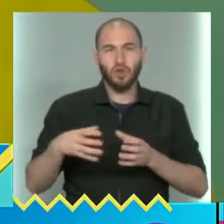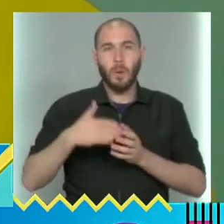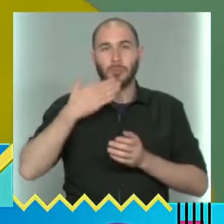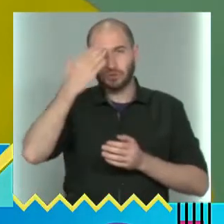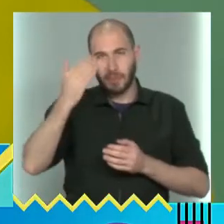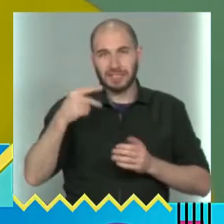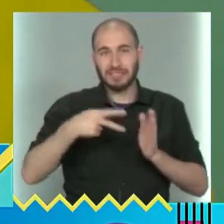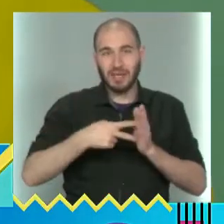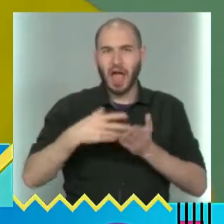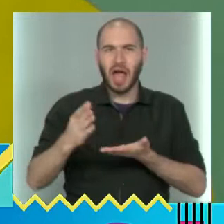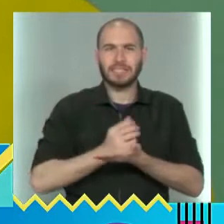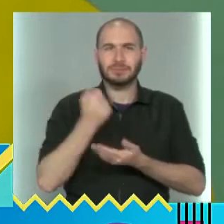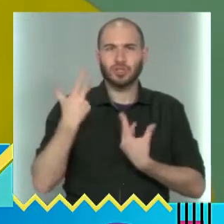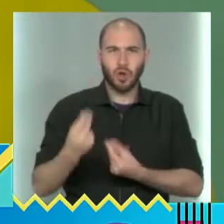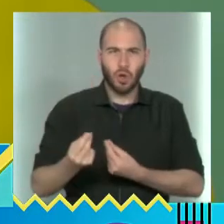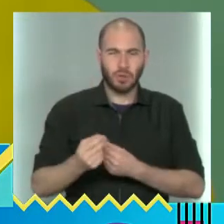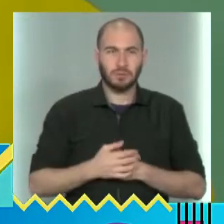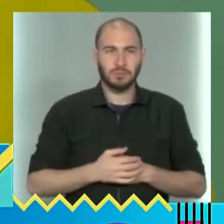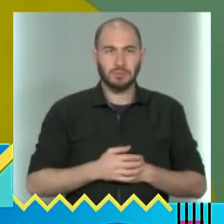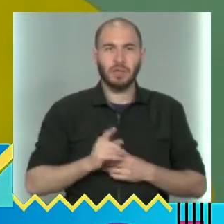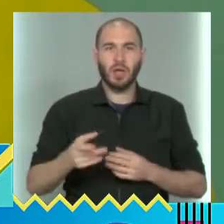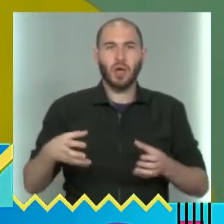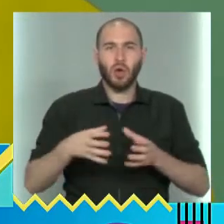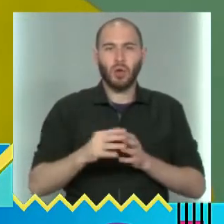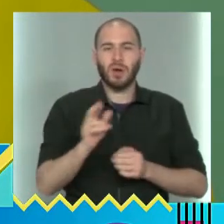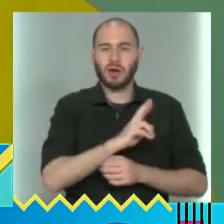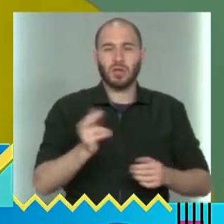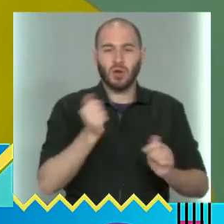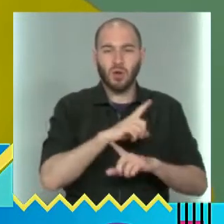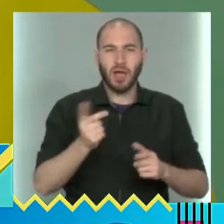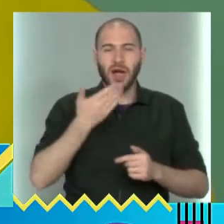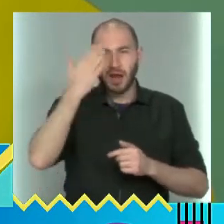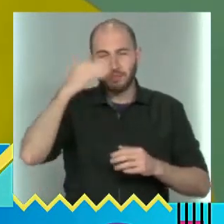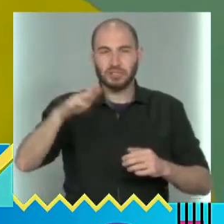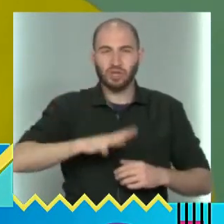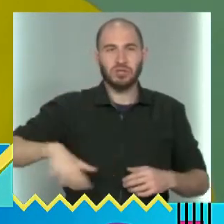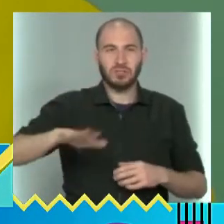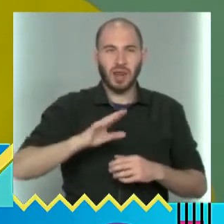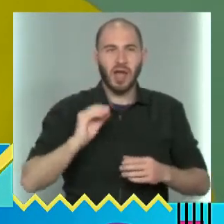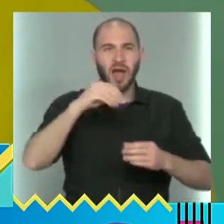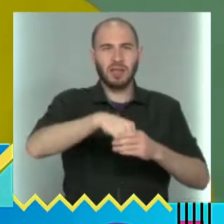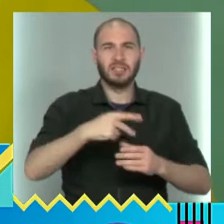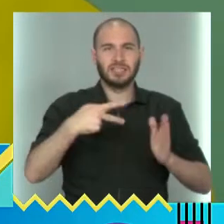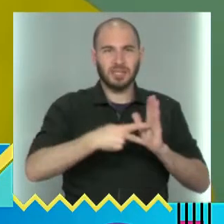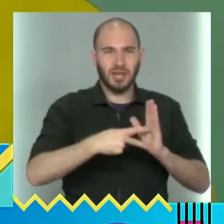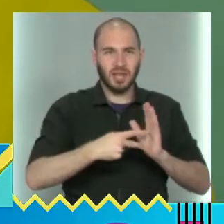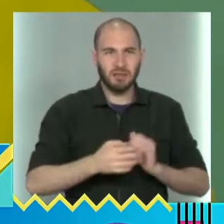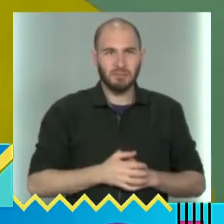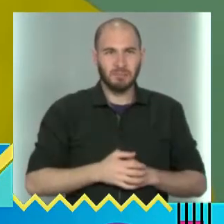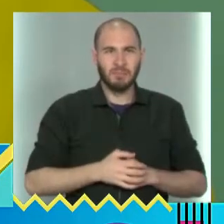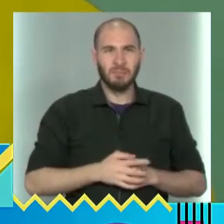en Siria, que no acepta de ninguna manera un partido laico árabe socialista en el seno de Siria. Bien. Esto va a